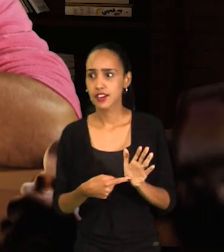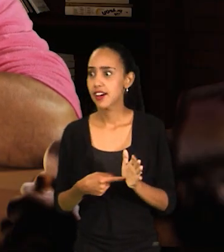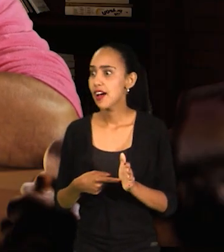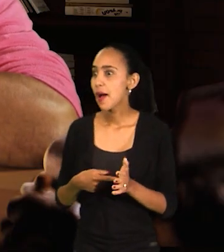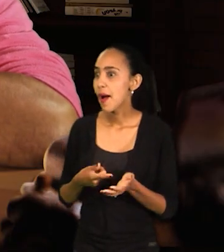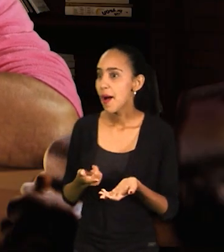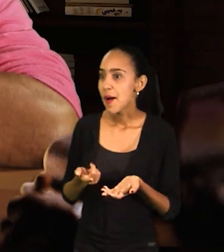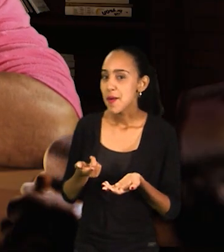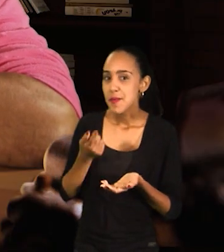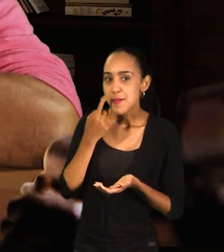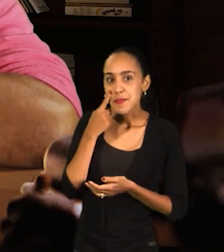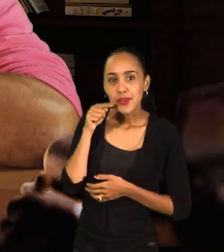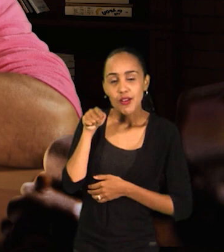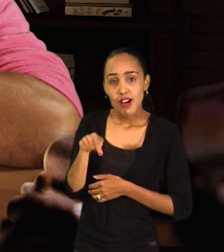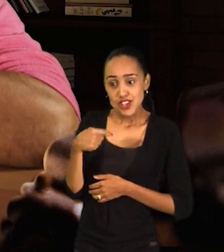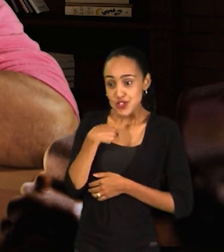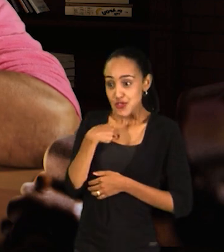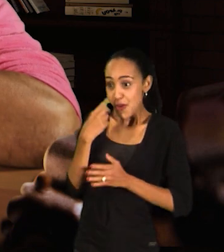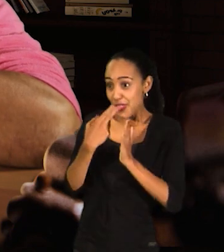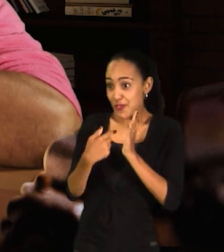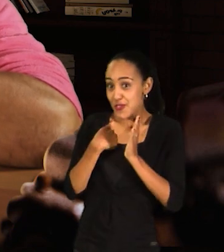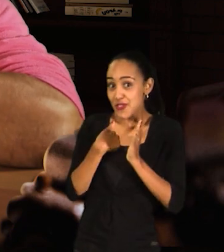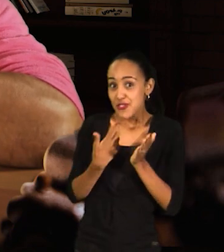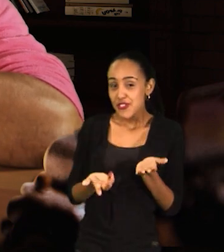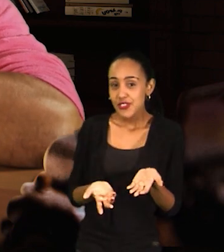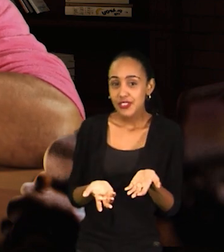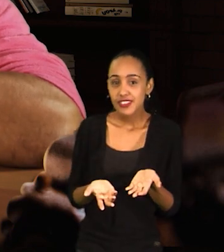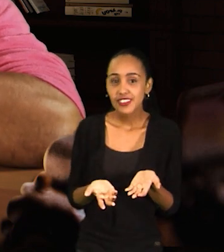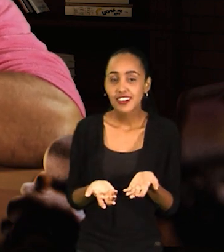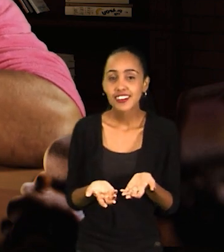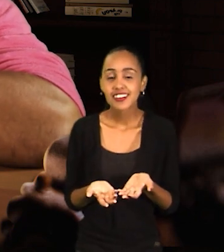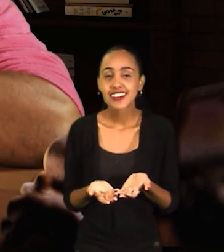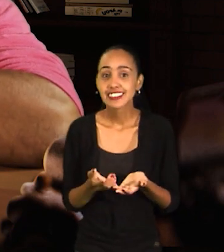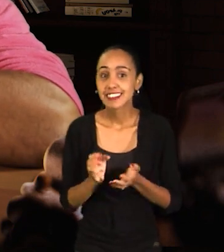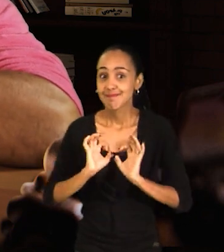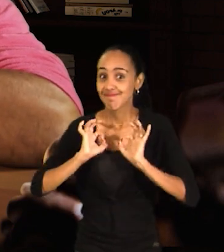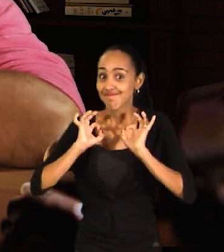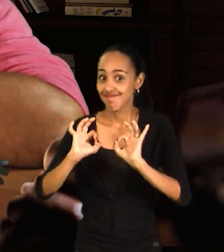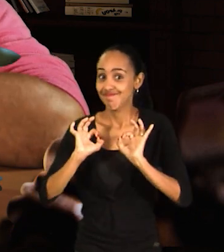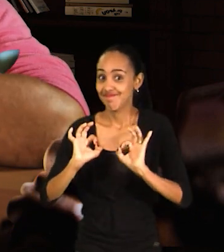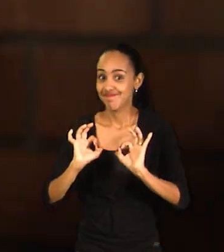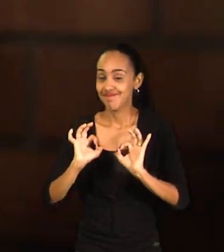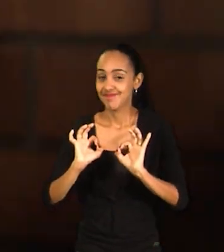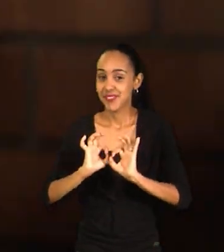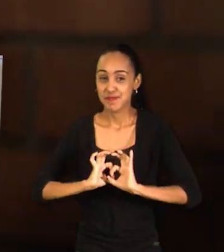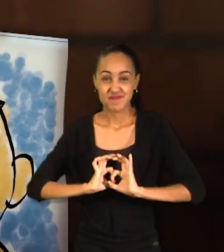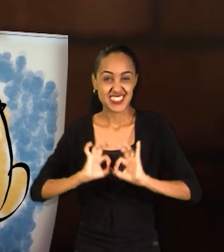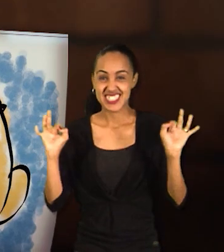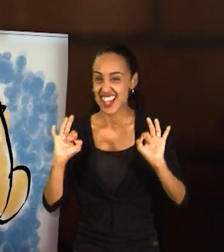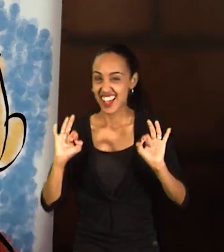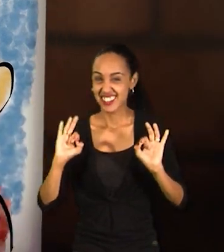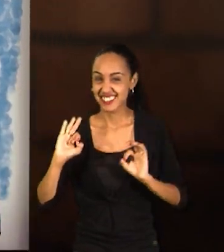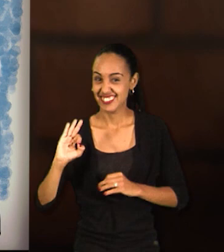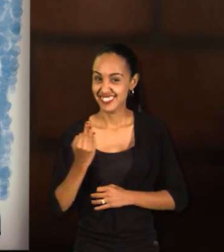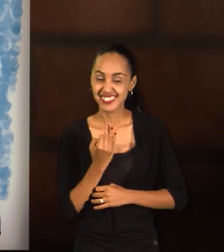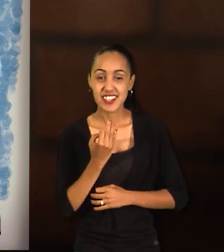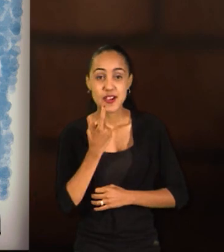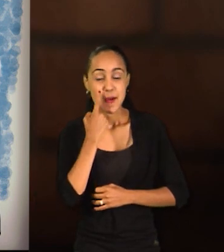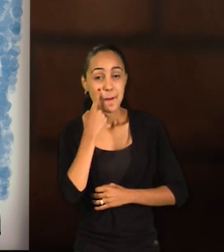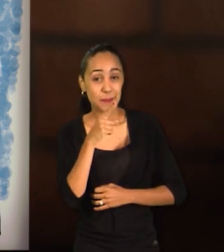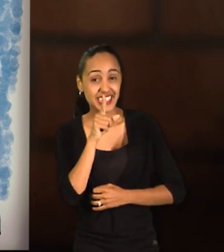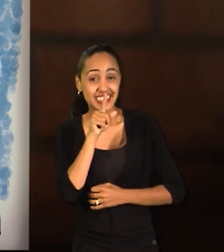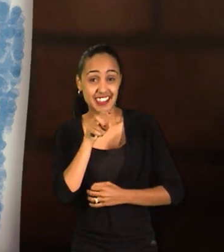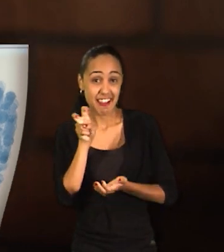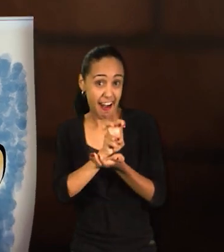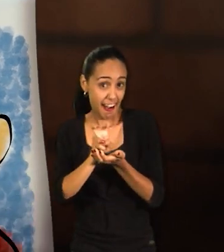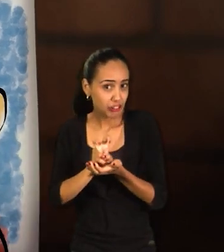Pero Federico, ¿ese soy yo? Te quedó genial. ¿Viste? Un ratón